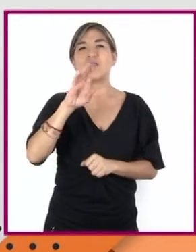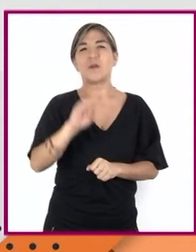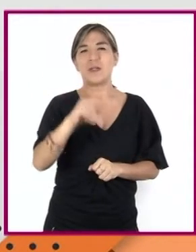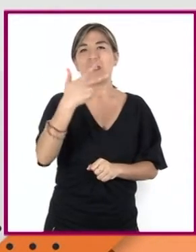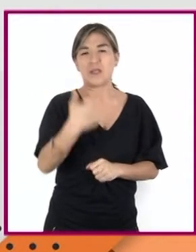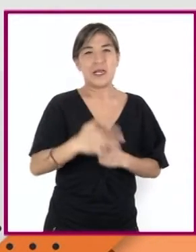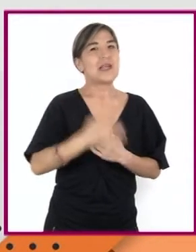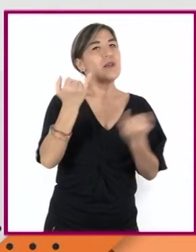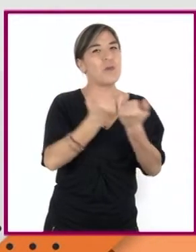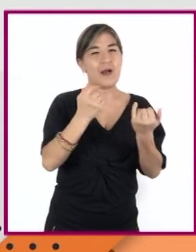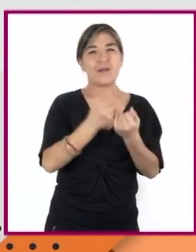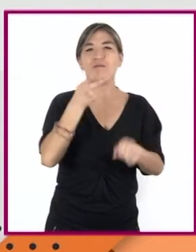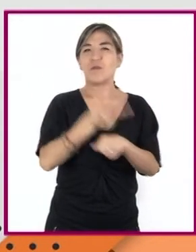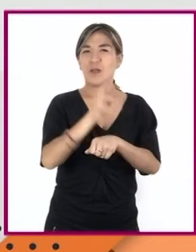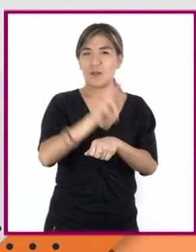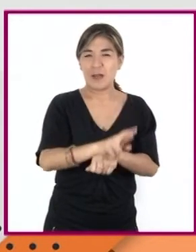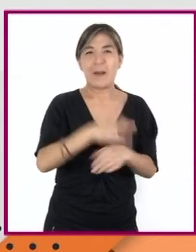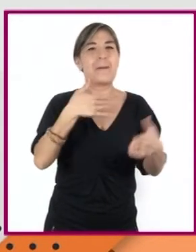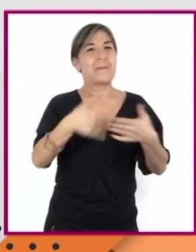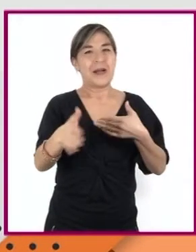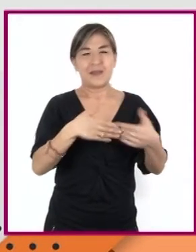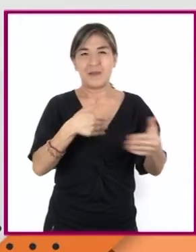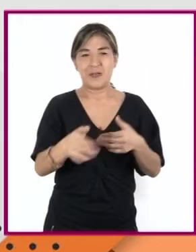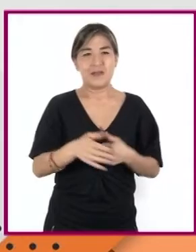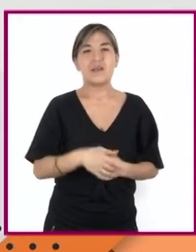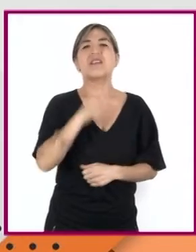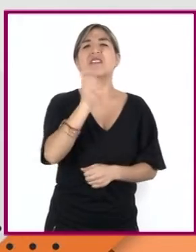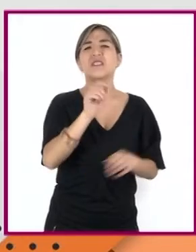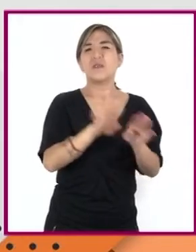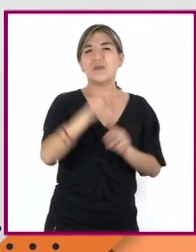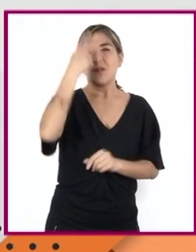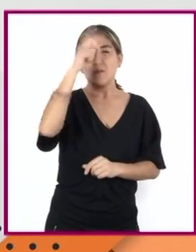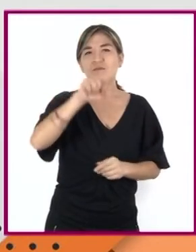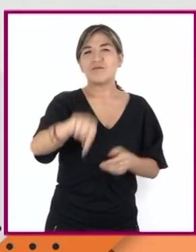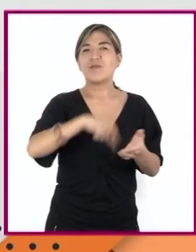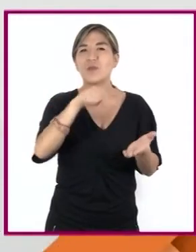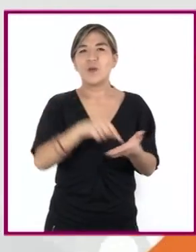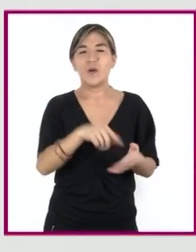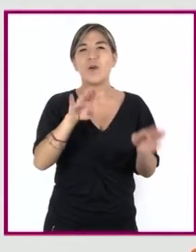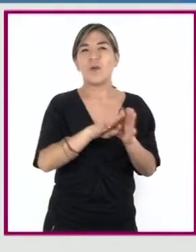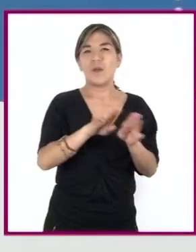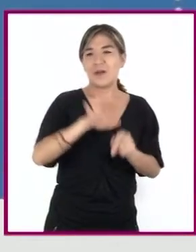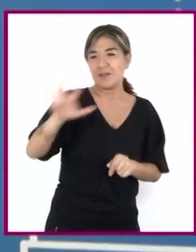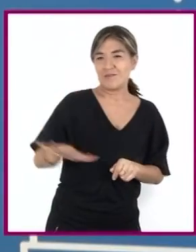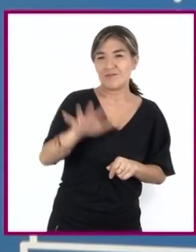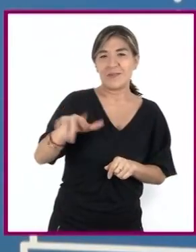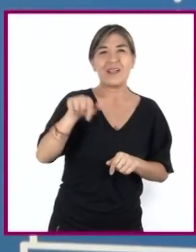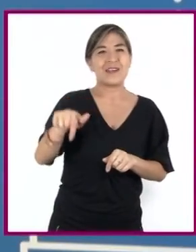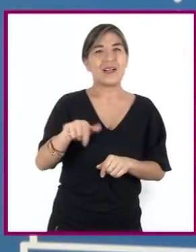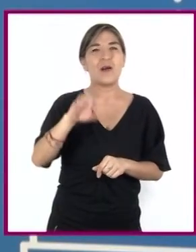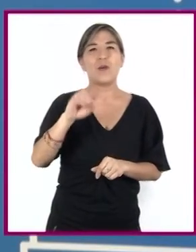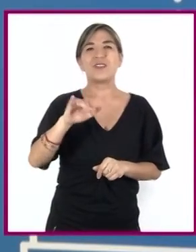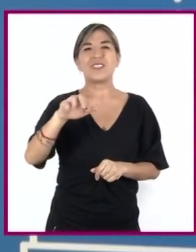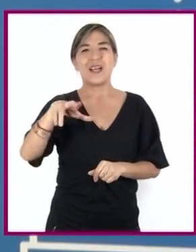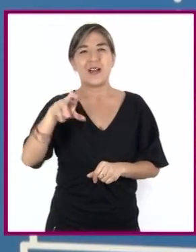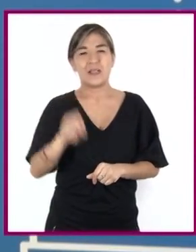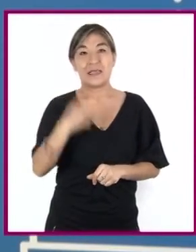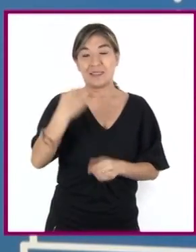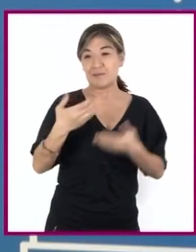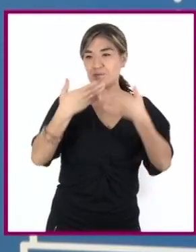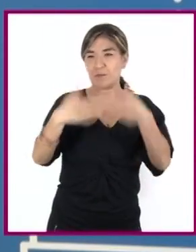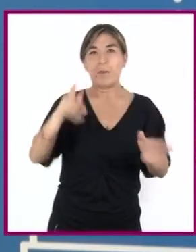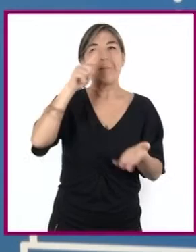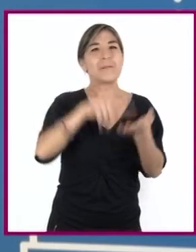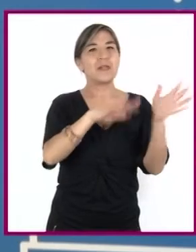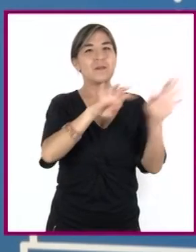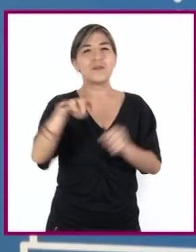en Puerto Rico y Panamá, adueñándose del control del canal interoceánico, el cual fue abierto en